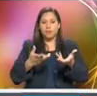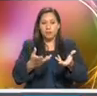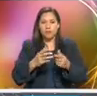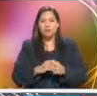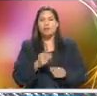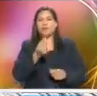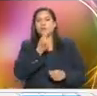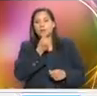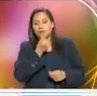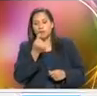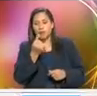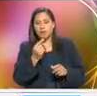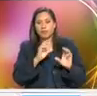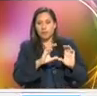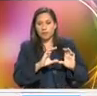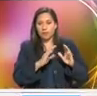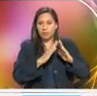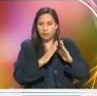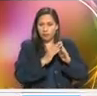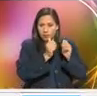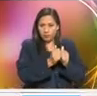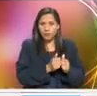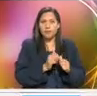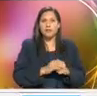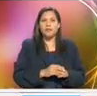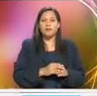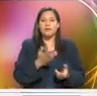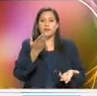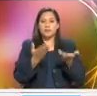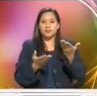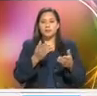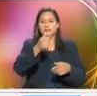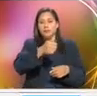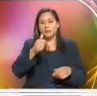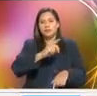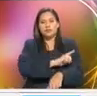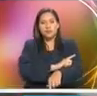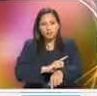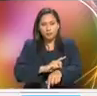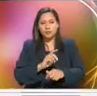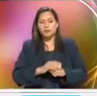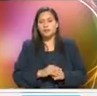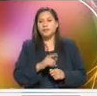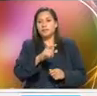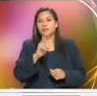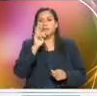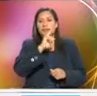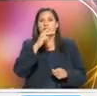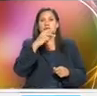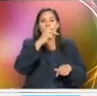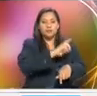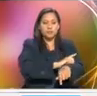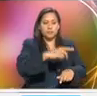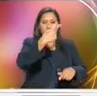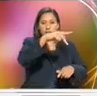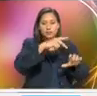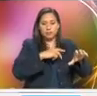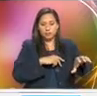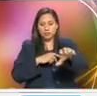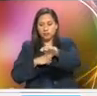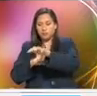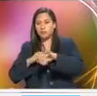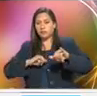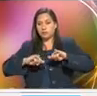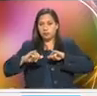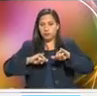mantener a los niños pequeños en lugares cerrados? Te lo puedes decir de acuerdo a cada delegación, ¿no? Porque la calidad del aire es diferente, ¿no? Utiliza la georreferencia para